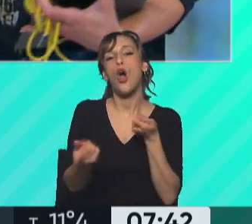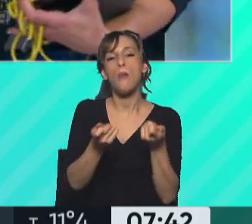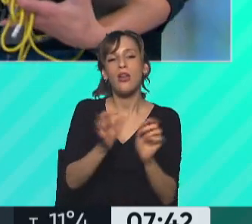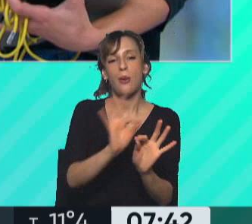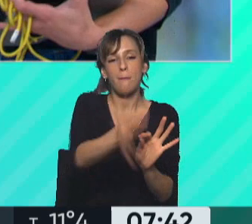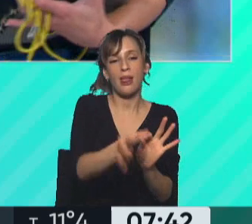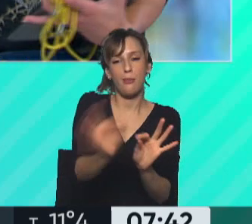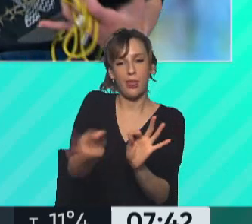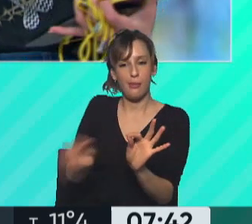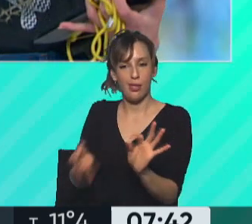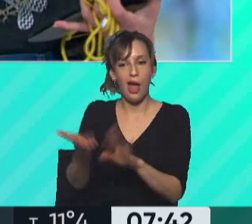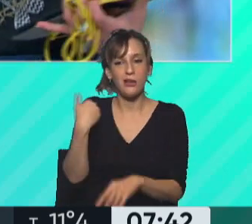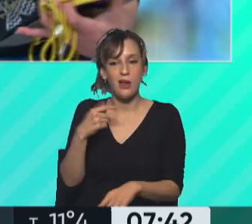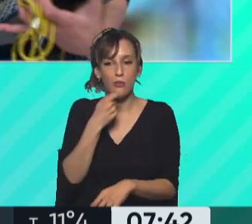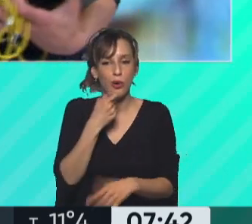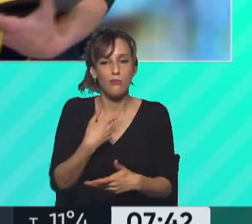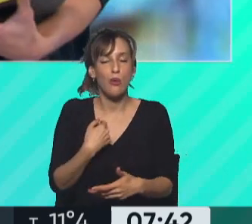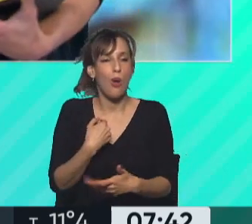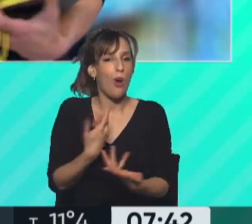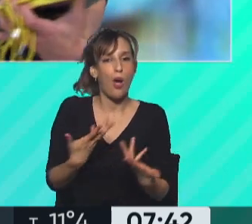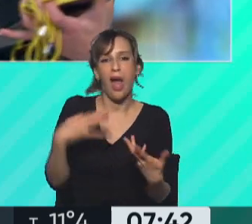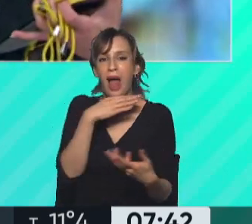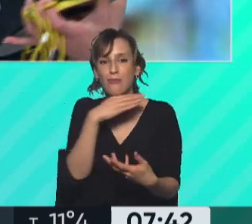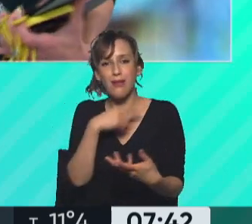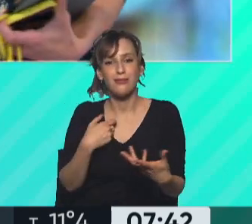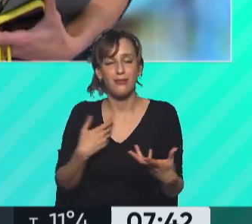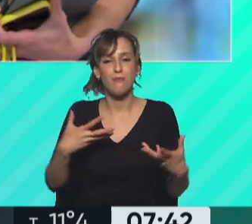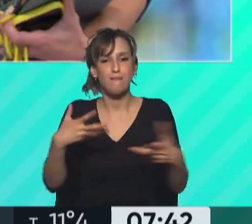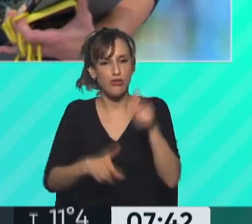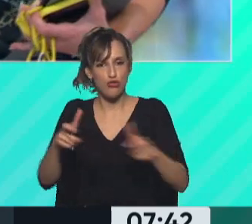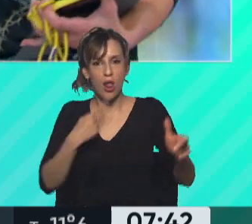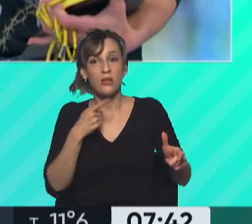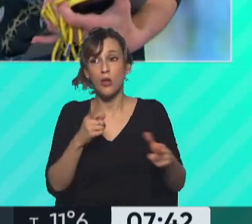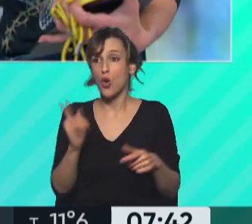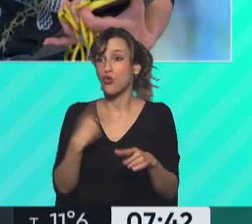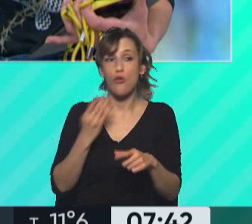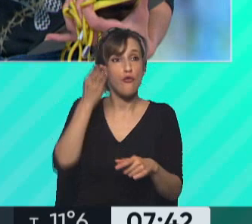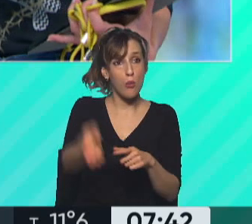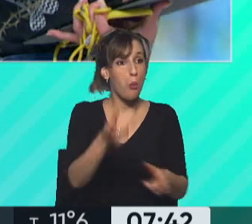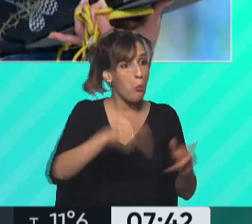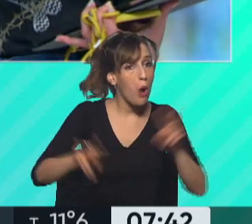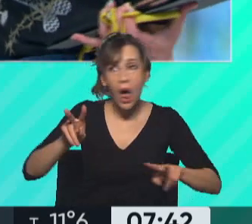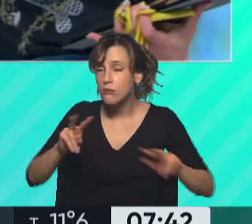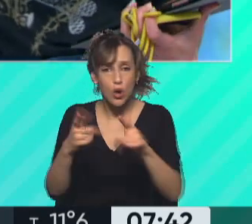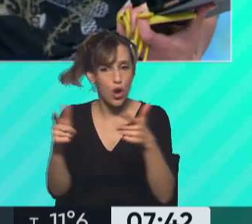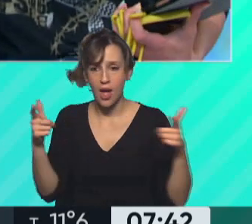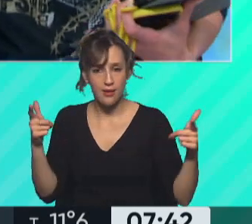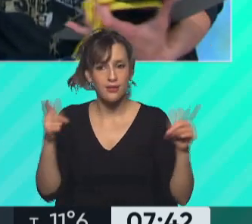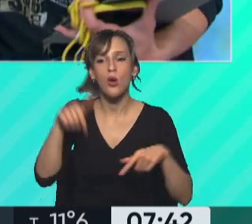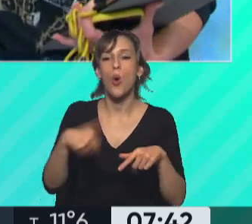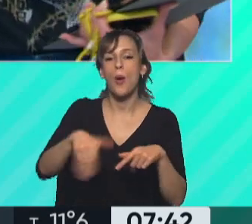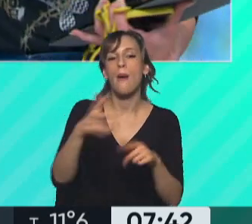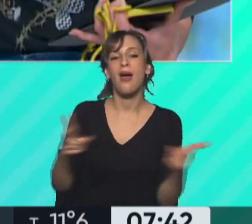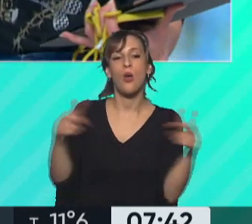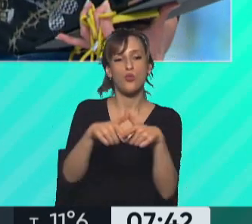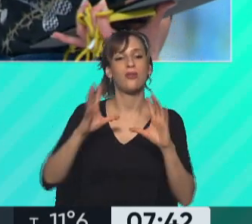almaceneros me decían, fuimos al mayorista a buscarlos y no estaban los productos, así que por eso hoy va a haber una reunión en la Secretaría de Comercio